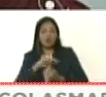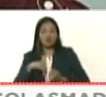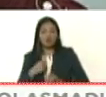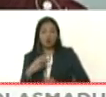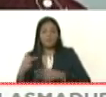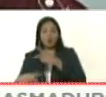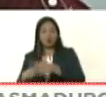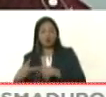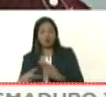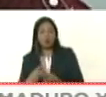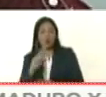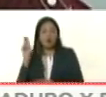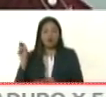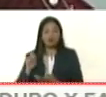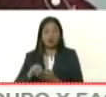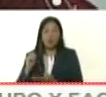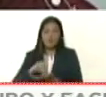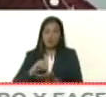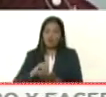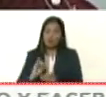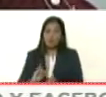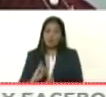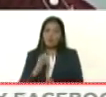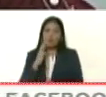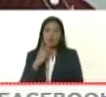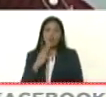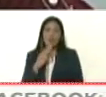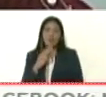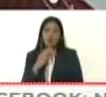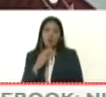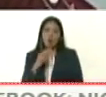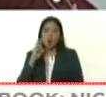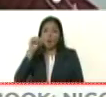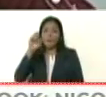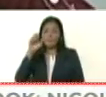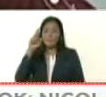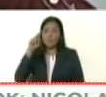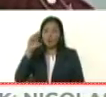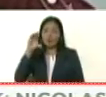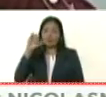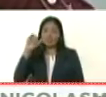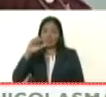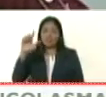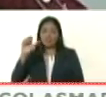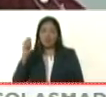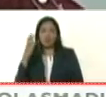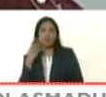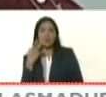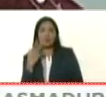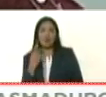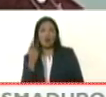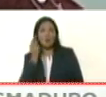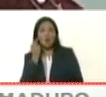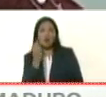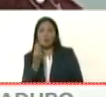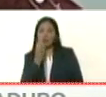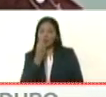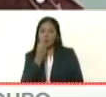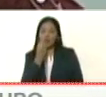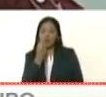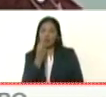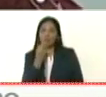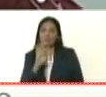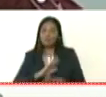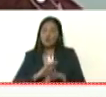nacional o nuestro producto gastronómico nacional, como es la morcilla, que usted recuerde que a las embarazadas se les recomienda consumir morcilla